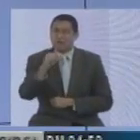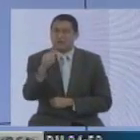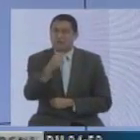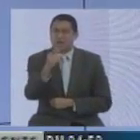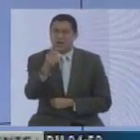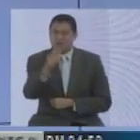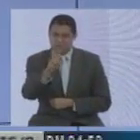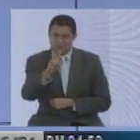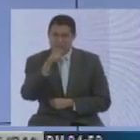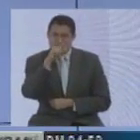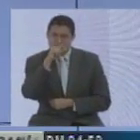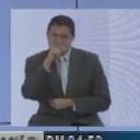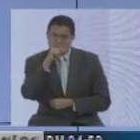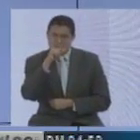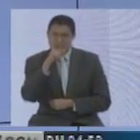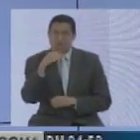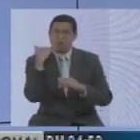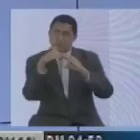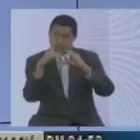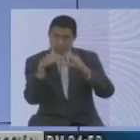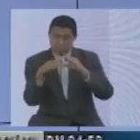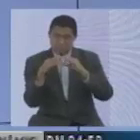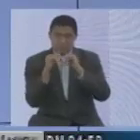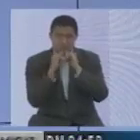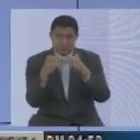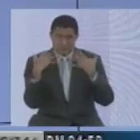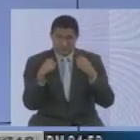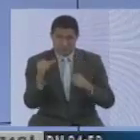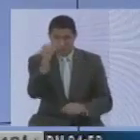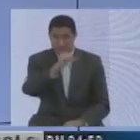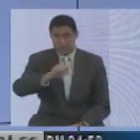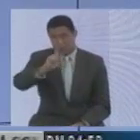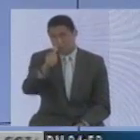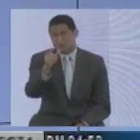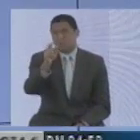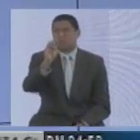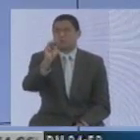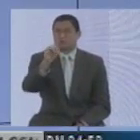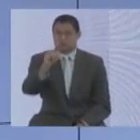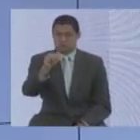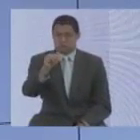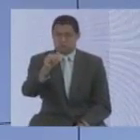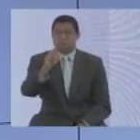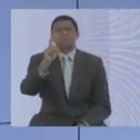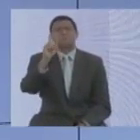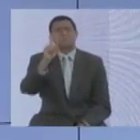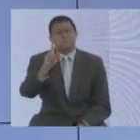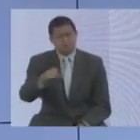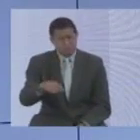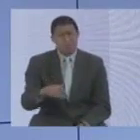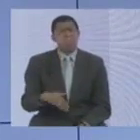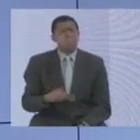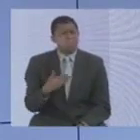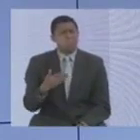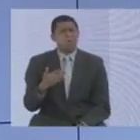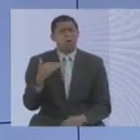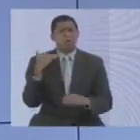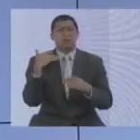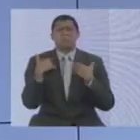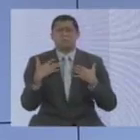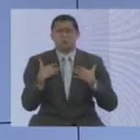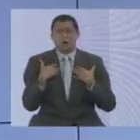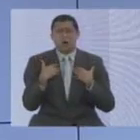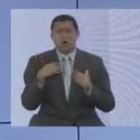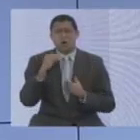abajo se ve en twitter y nuestro correo electrónico noticias salud globovisión.com también podemos estar en contacto a través de mis